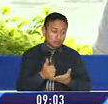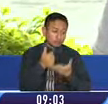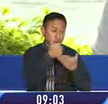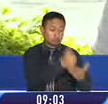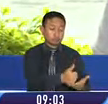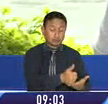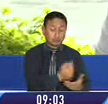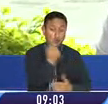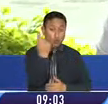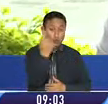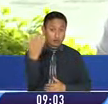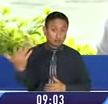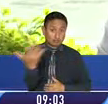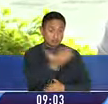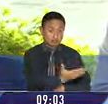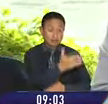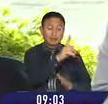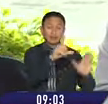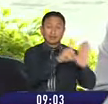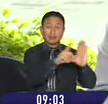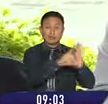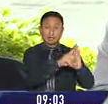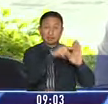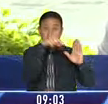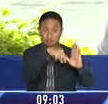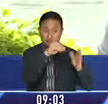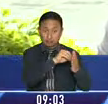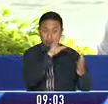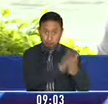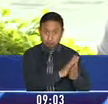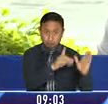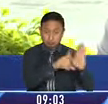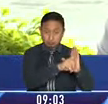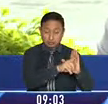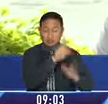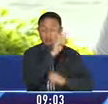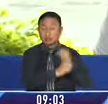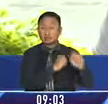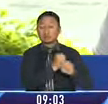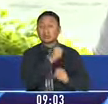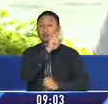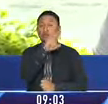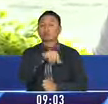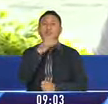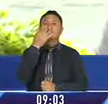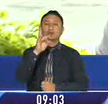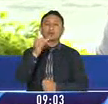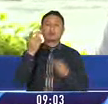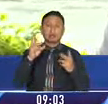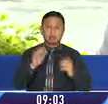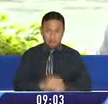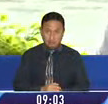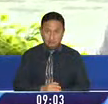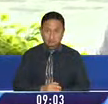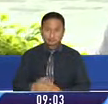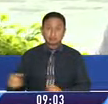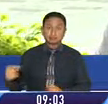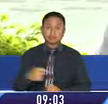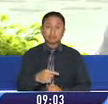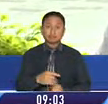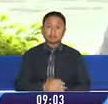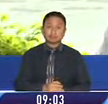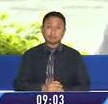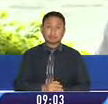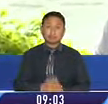no solamente la ley que ya existe, la implementación de la ley desde el 2018, sino también si es que esta institucionalidad